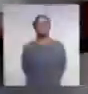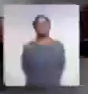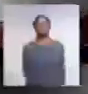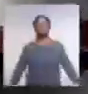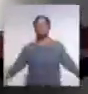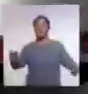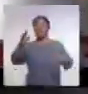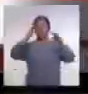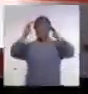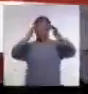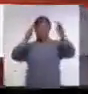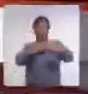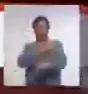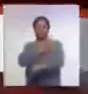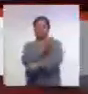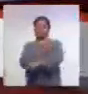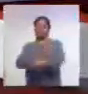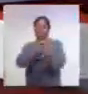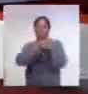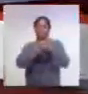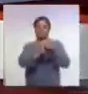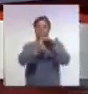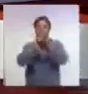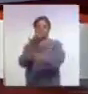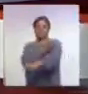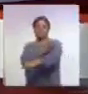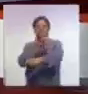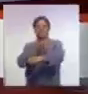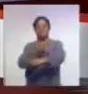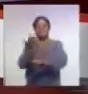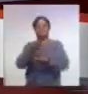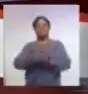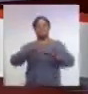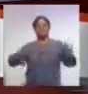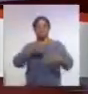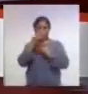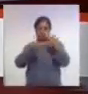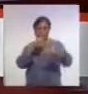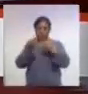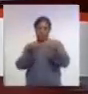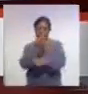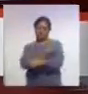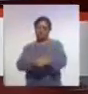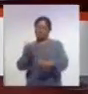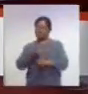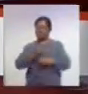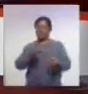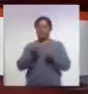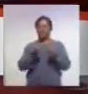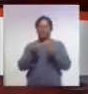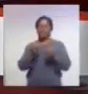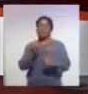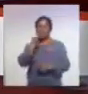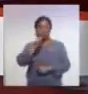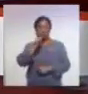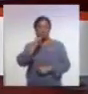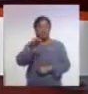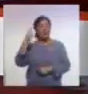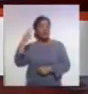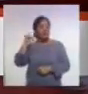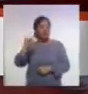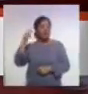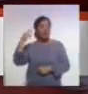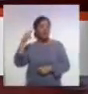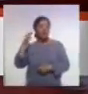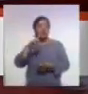Muy buenas tardes, gracias por acompañarnos. Esta es la segunda emisión, tenemos mucha información como siempre. Si nos sigue a través de Radio Altiplano, Radio